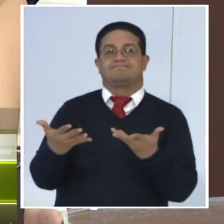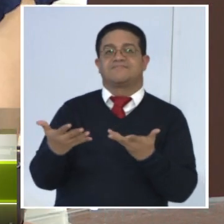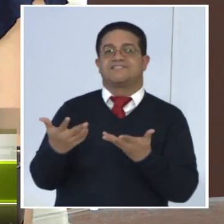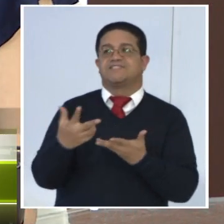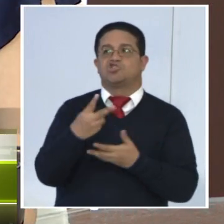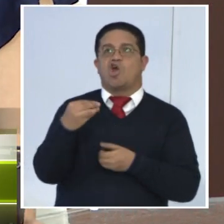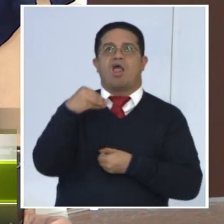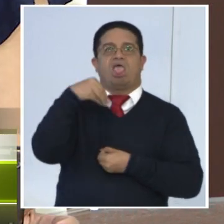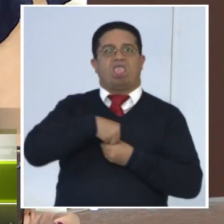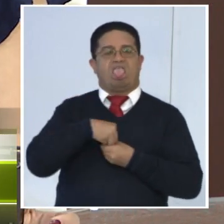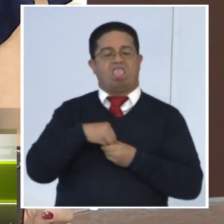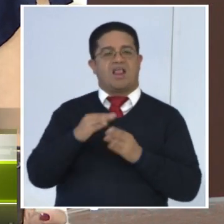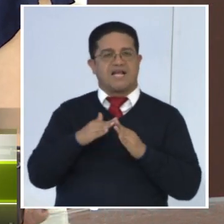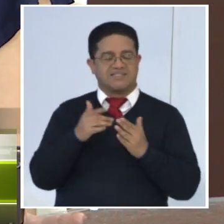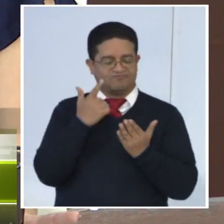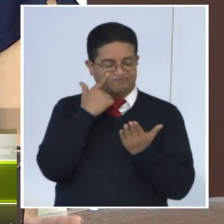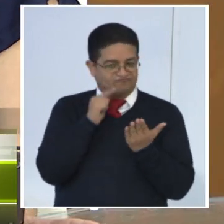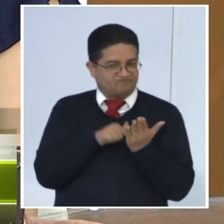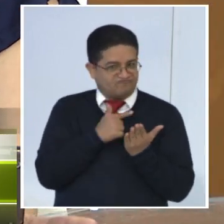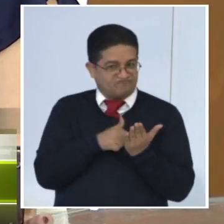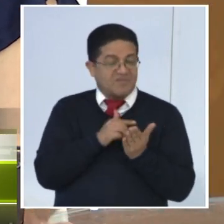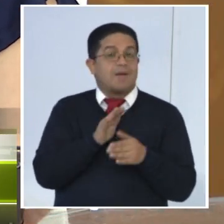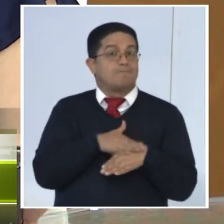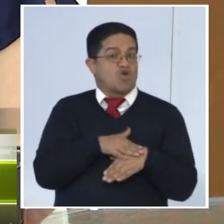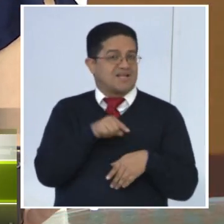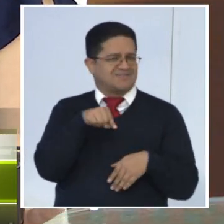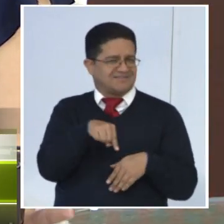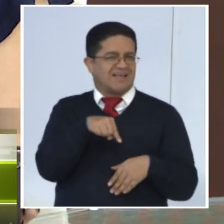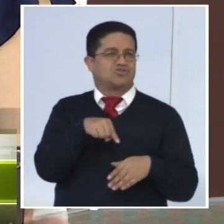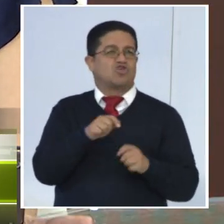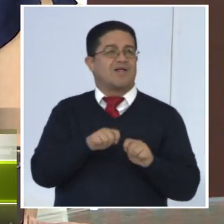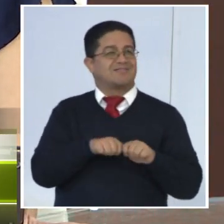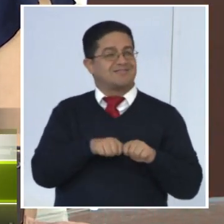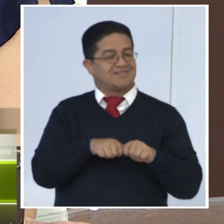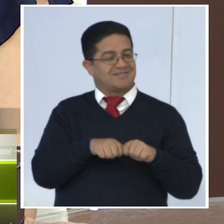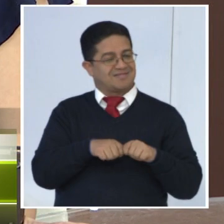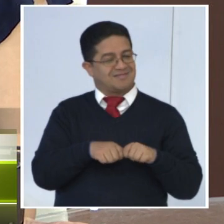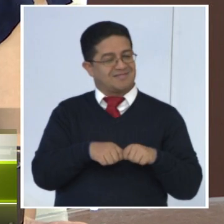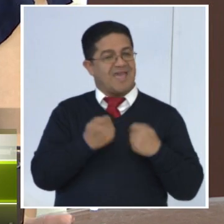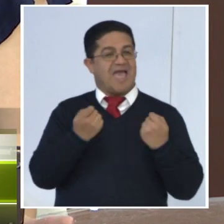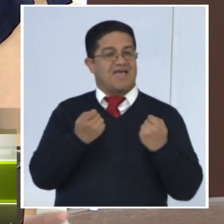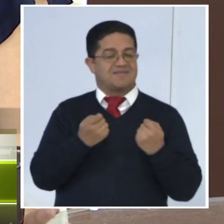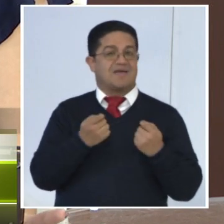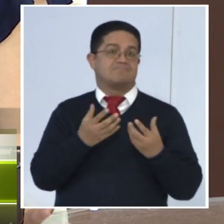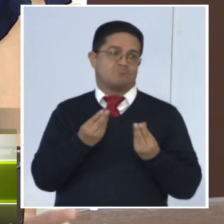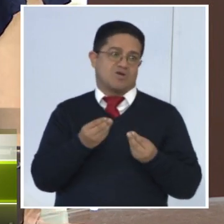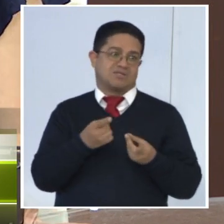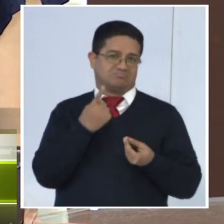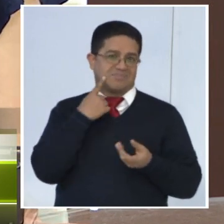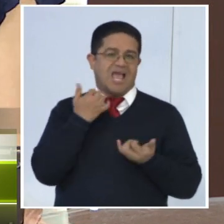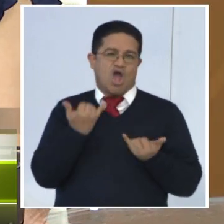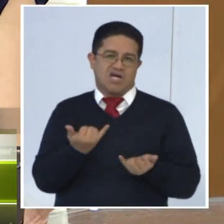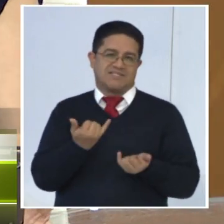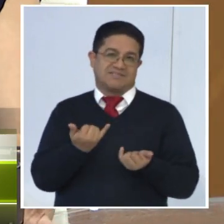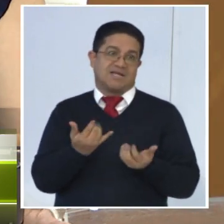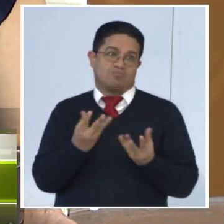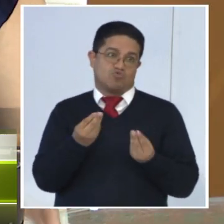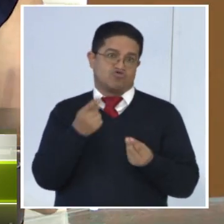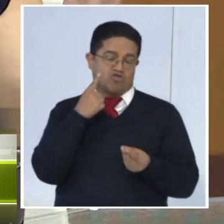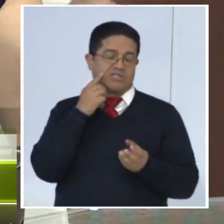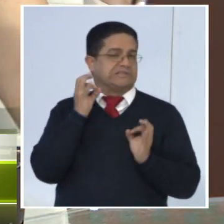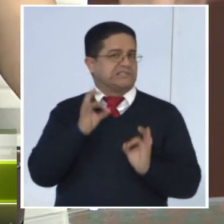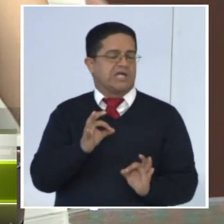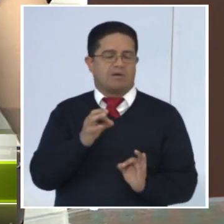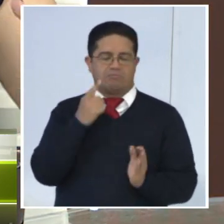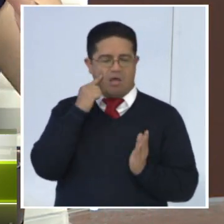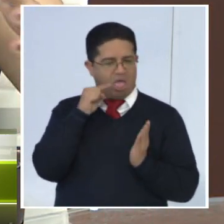tan metido en los dispositivos, porque así se aumenta muchísimo la utilización de ellos durante estas épocas. Bueno, también porque a veces dicen,